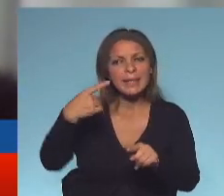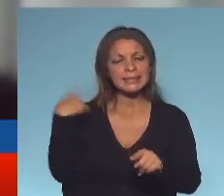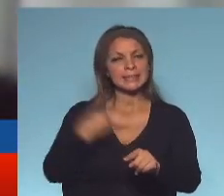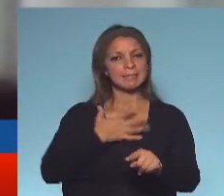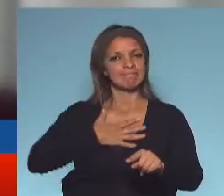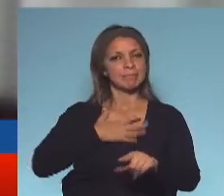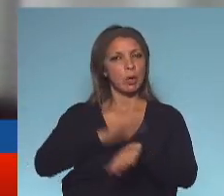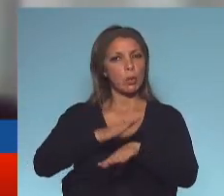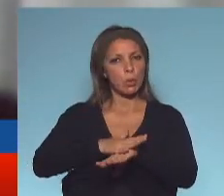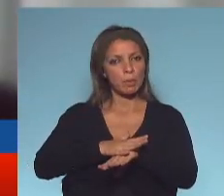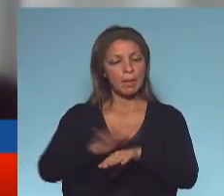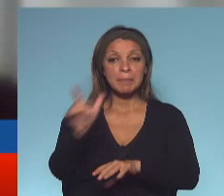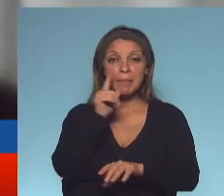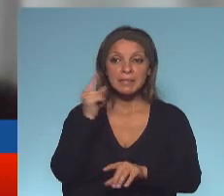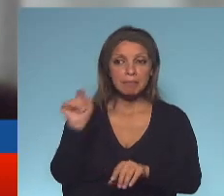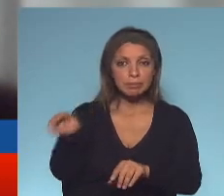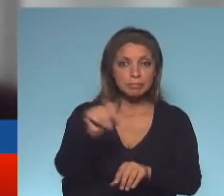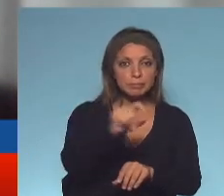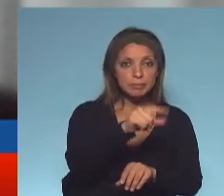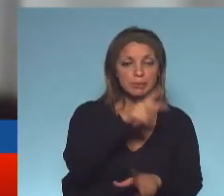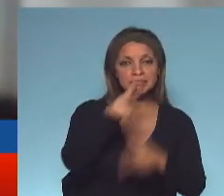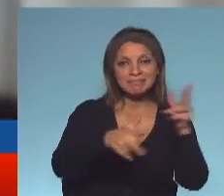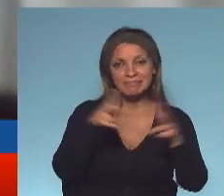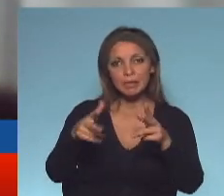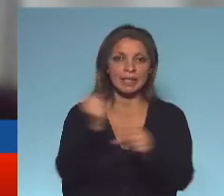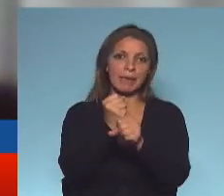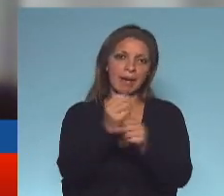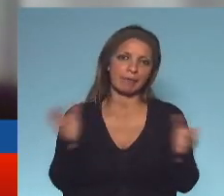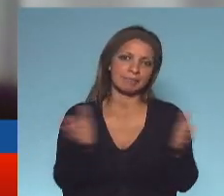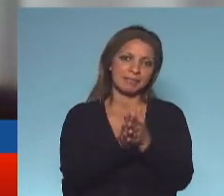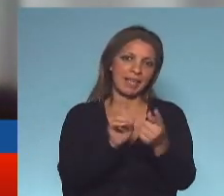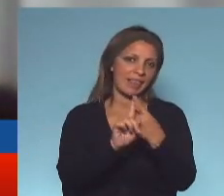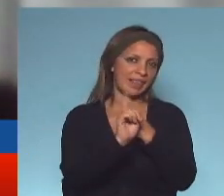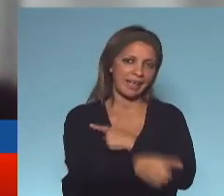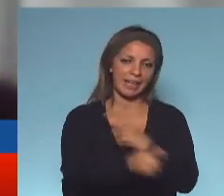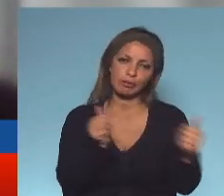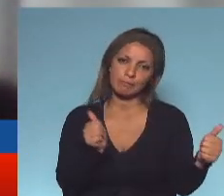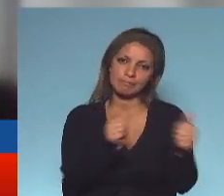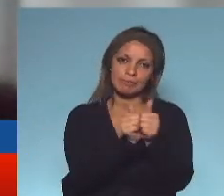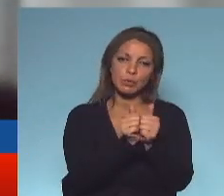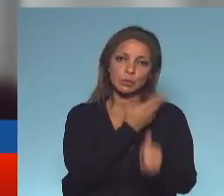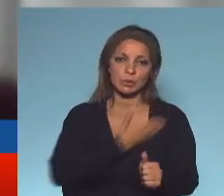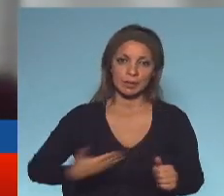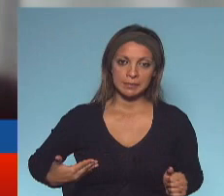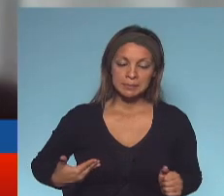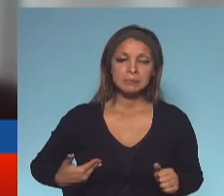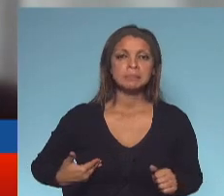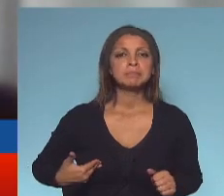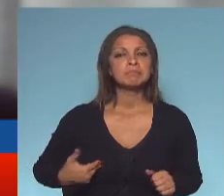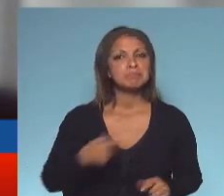que todo lo que se ha mencionado, de los que han trabajado directamente con la cuestión desde el Estado,